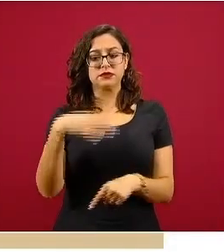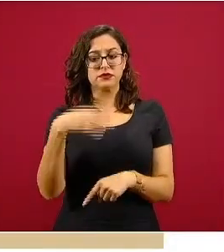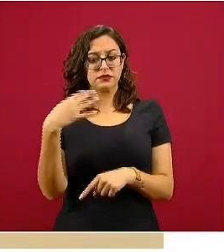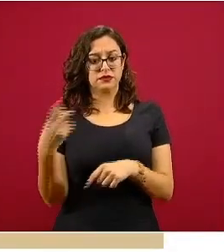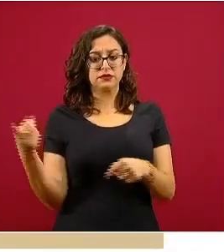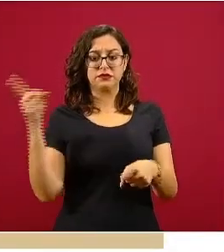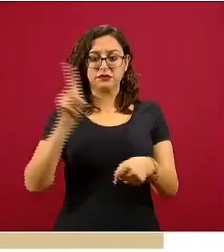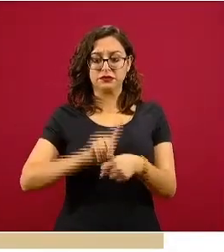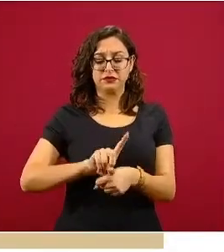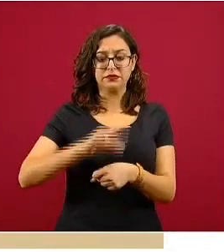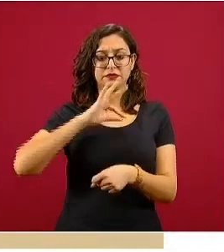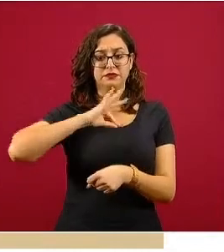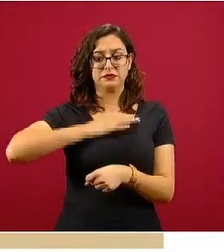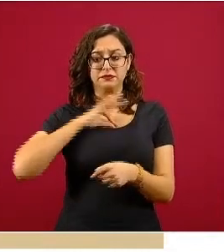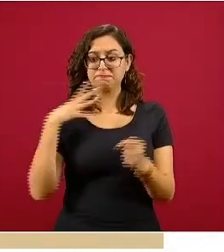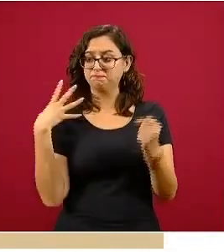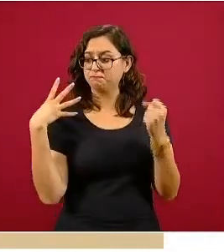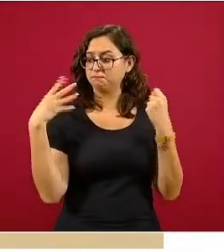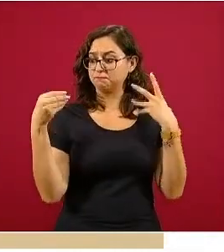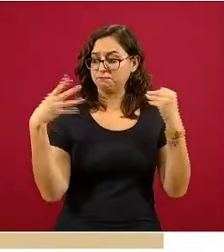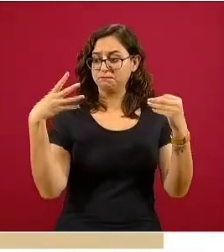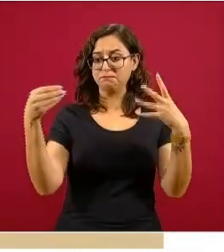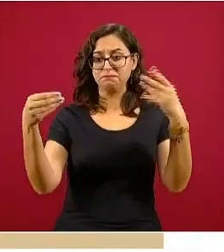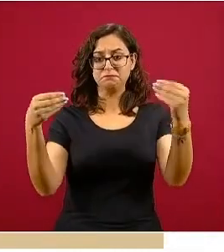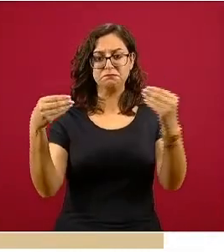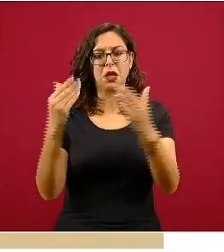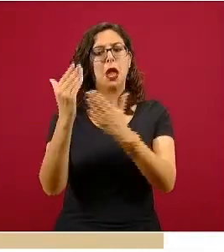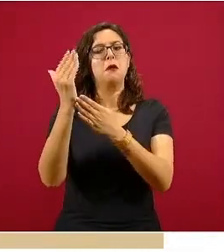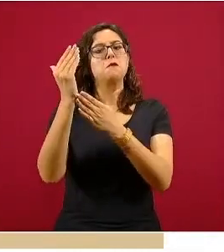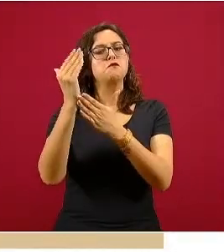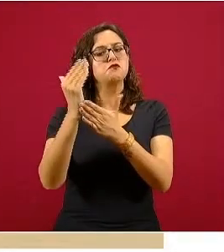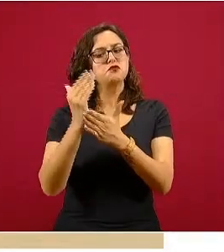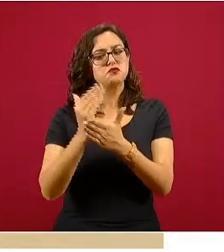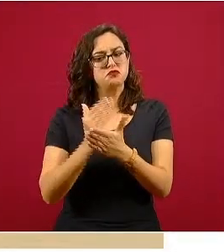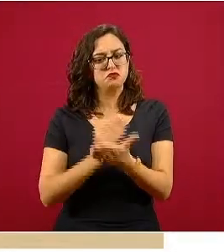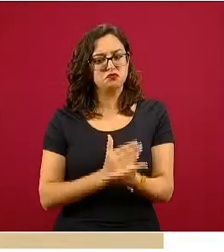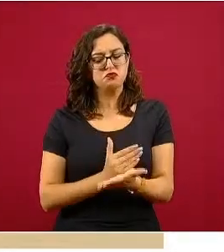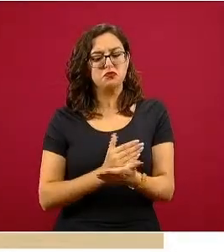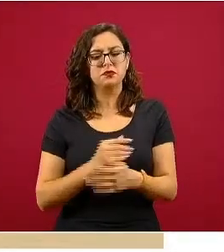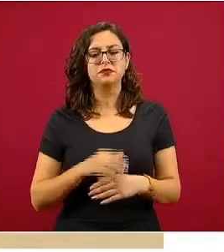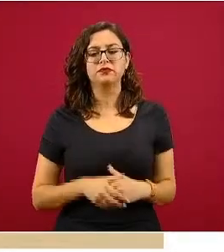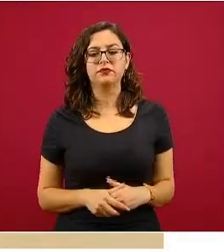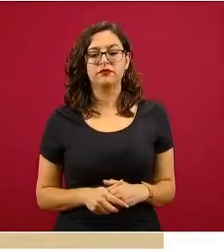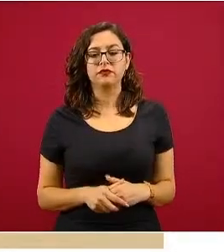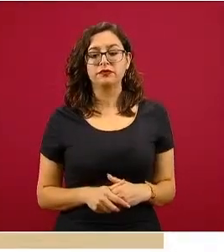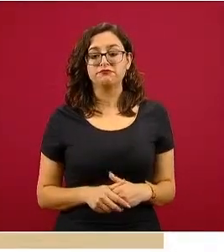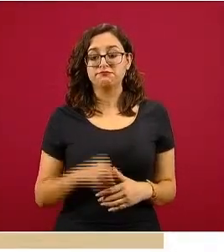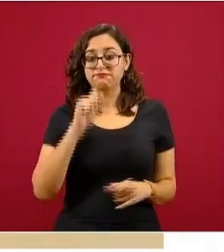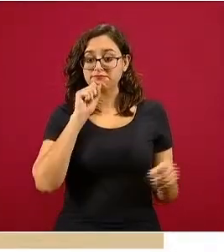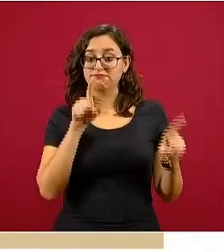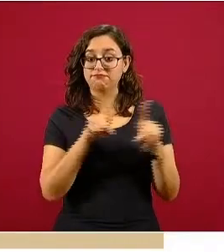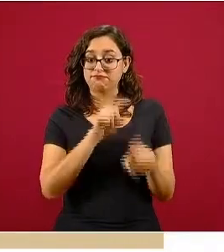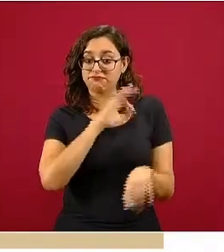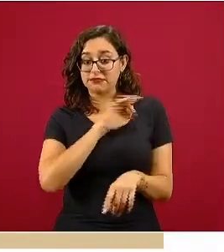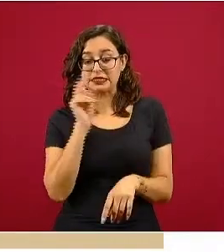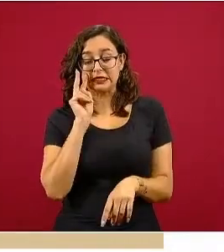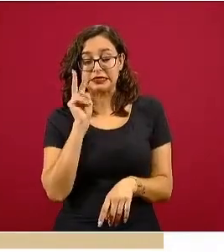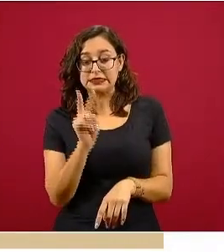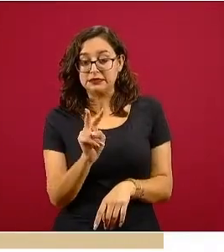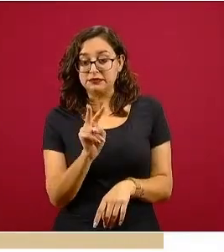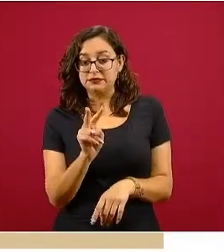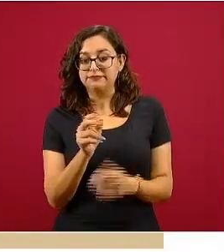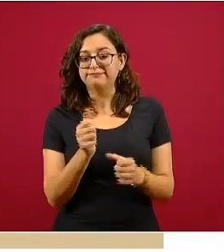de la epidemia activa es baja, ¿no? Ahí también tenemos el punto pequeño de la Ciudad de